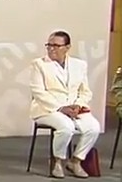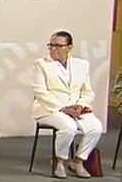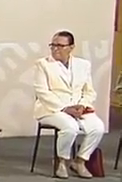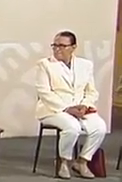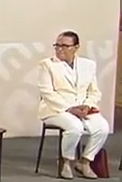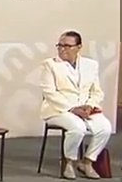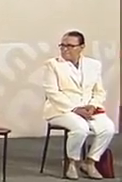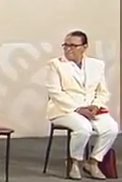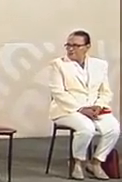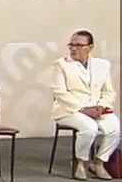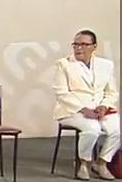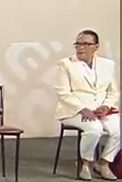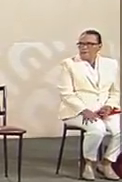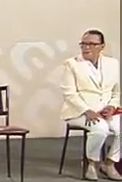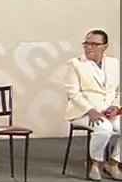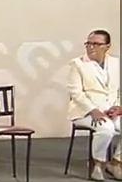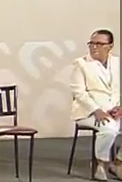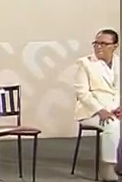Gracias.